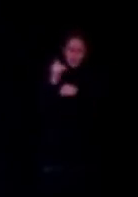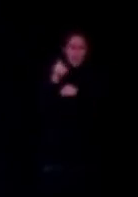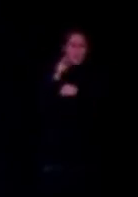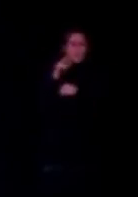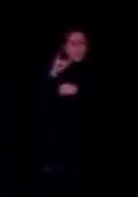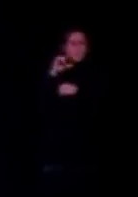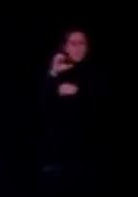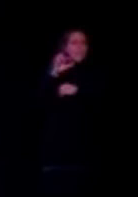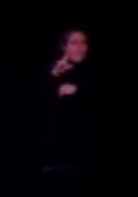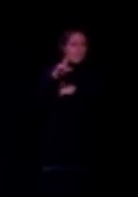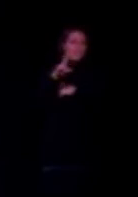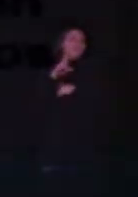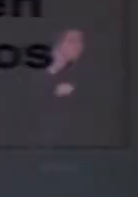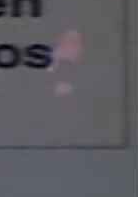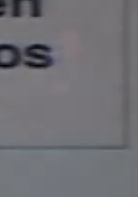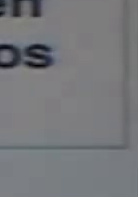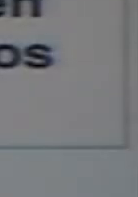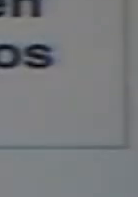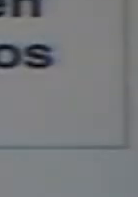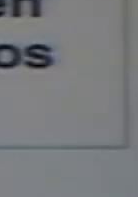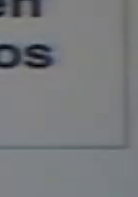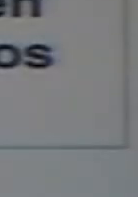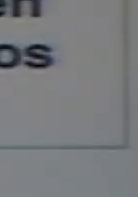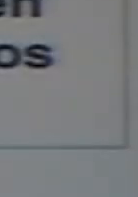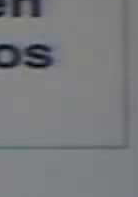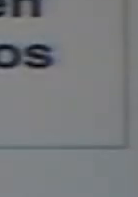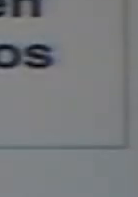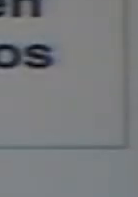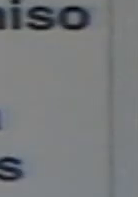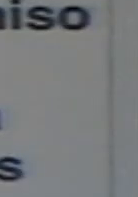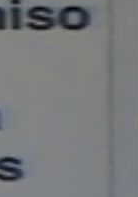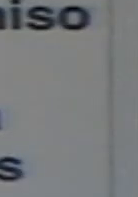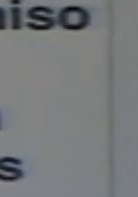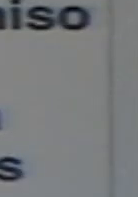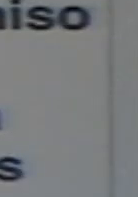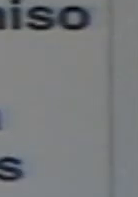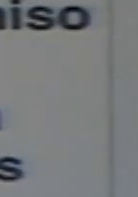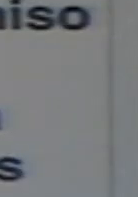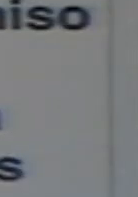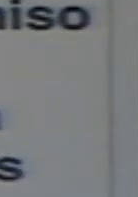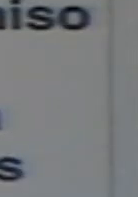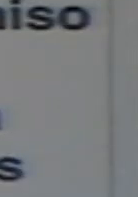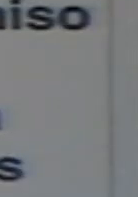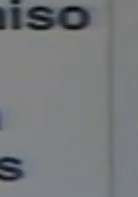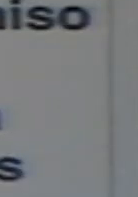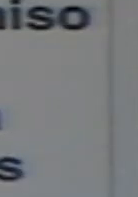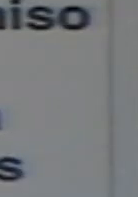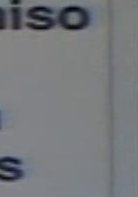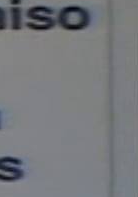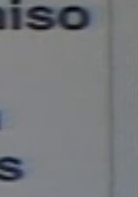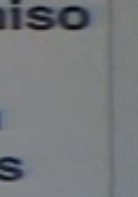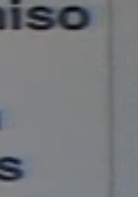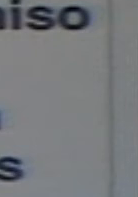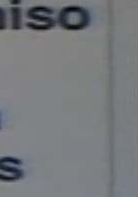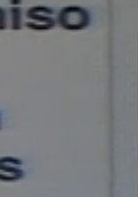tamariz estaba diciendo cómo se apellida bien las comunidades también